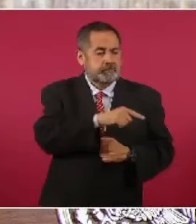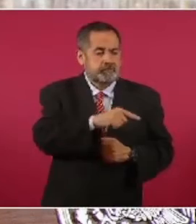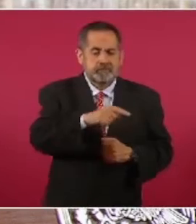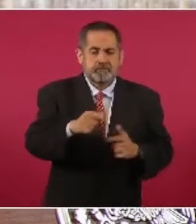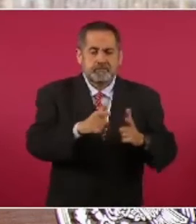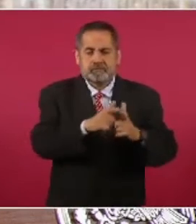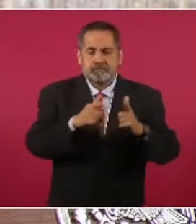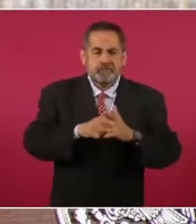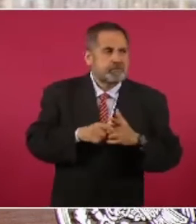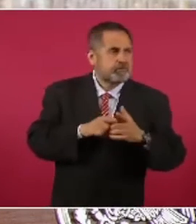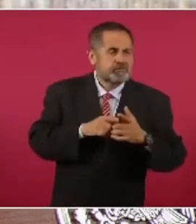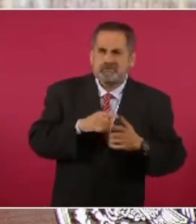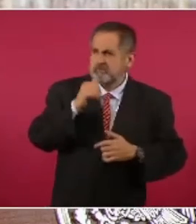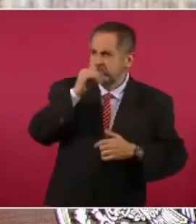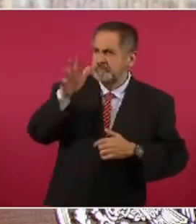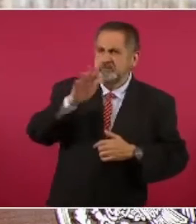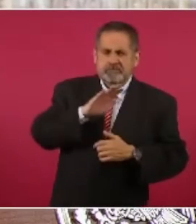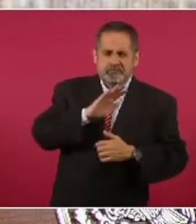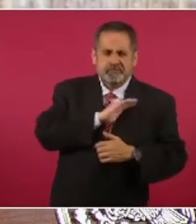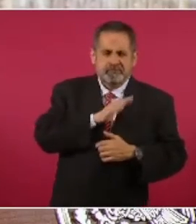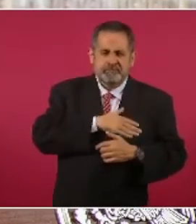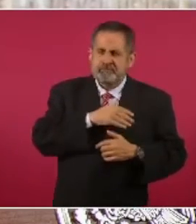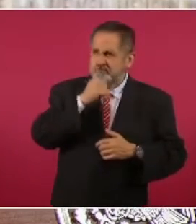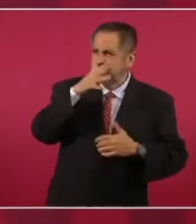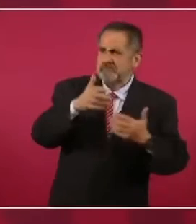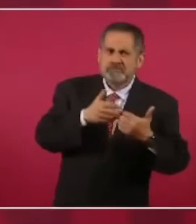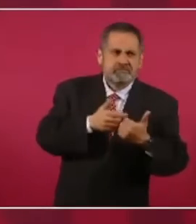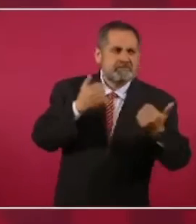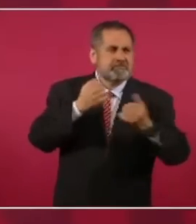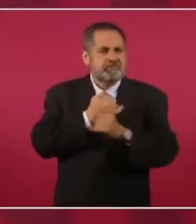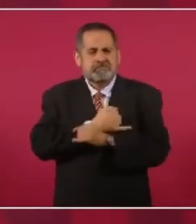insurgentes independentistas.